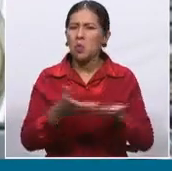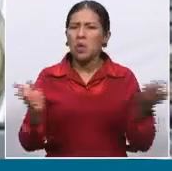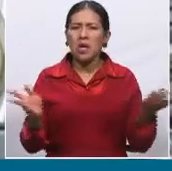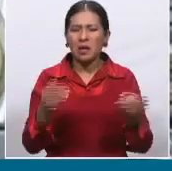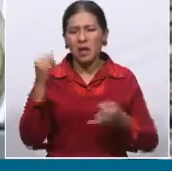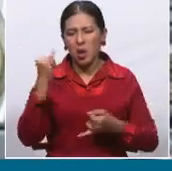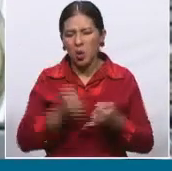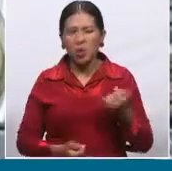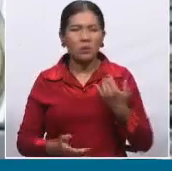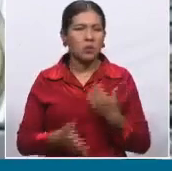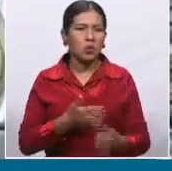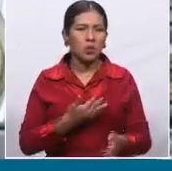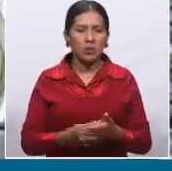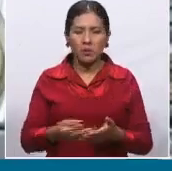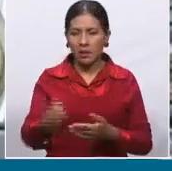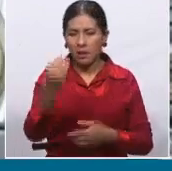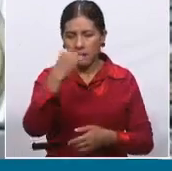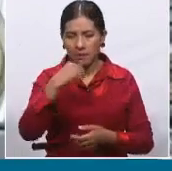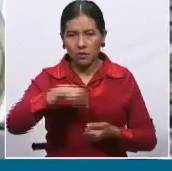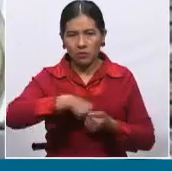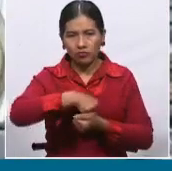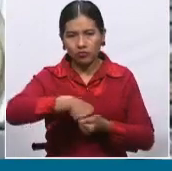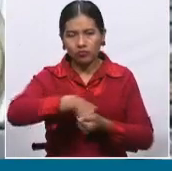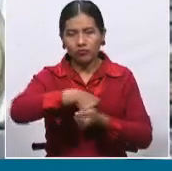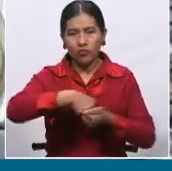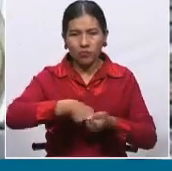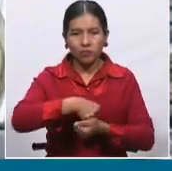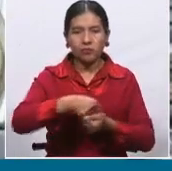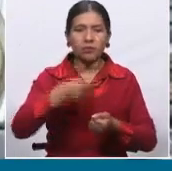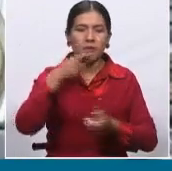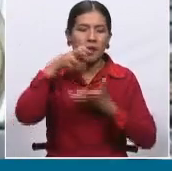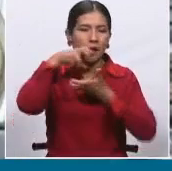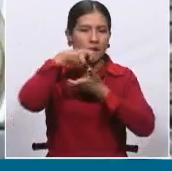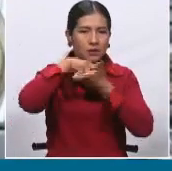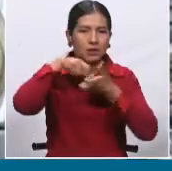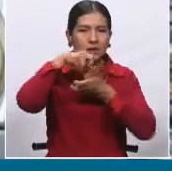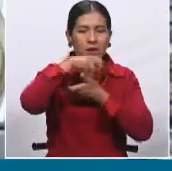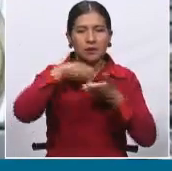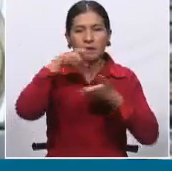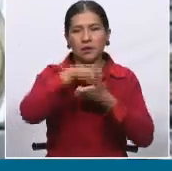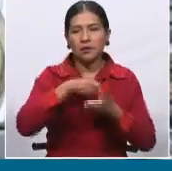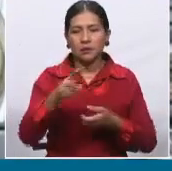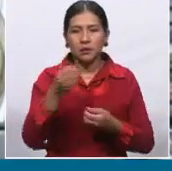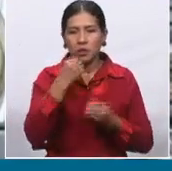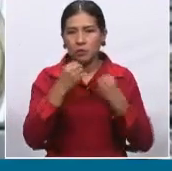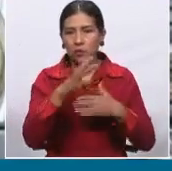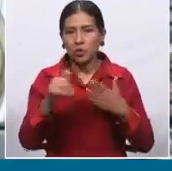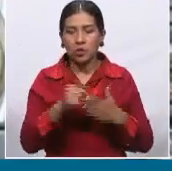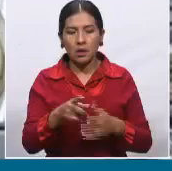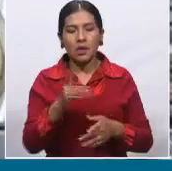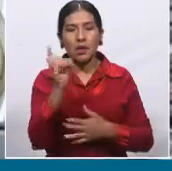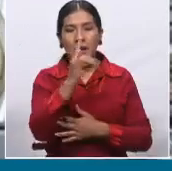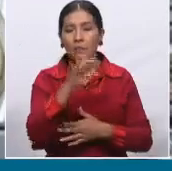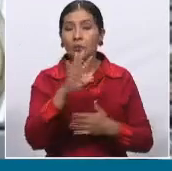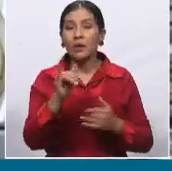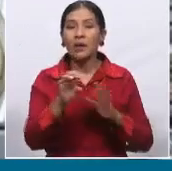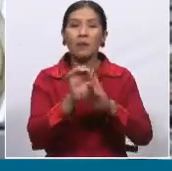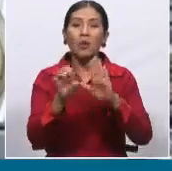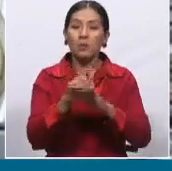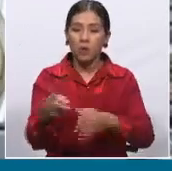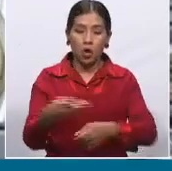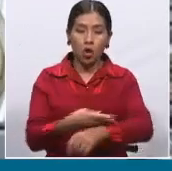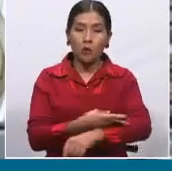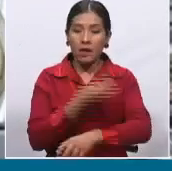calidad, como quien le dijera, porque esa gramínea que consume la llama, la alpaca, no las va a consumir la oveja, porque la oveja es